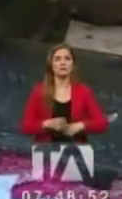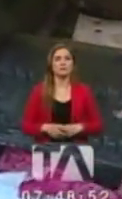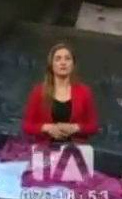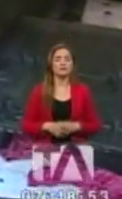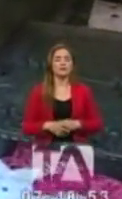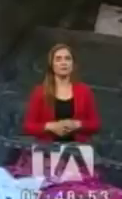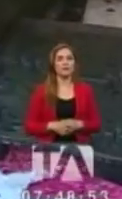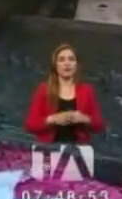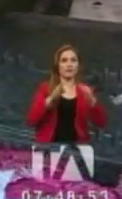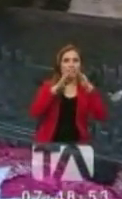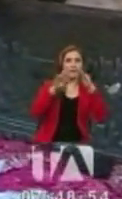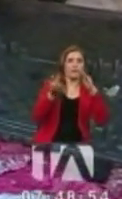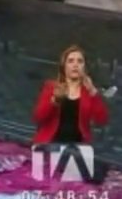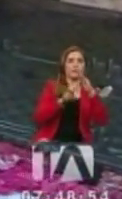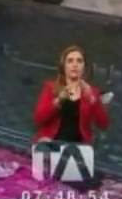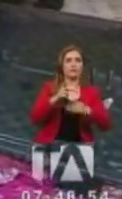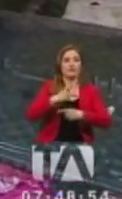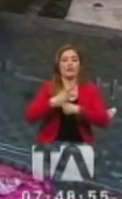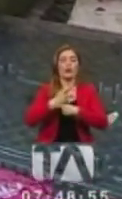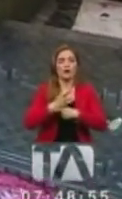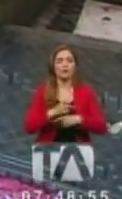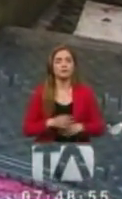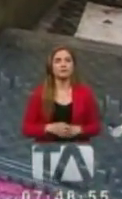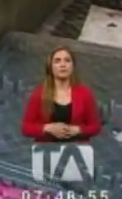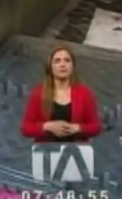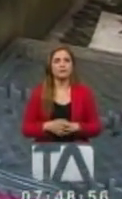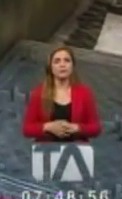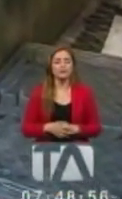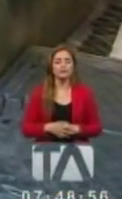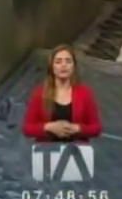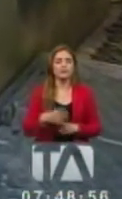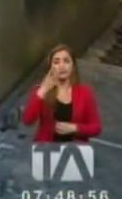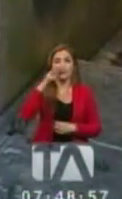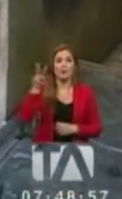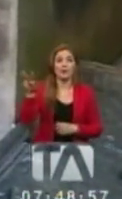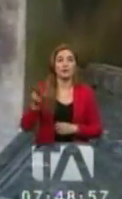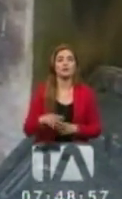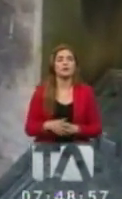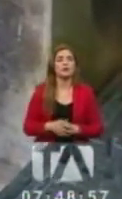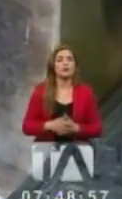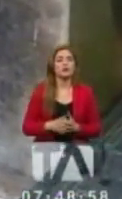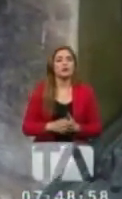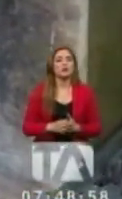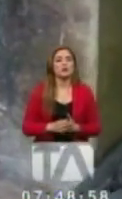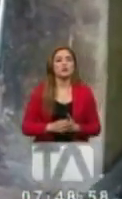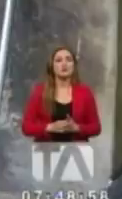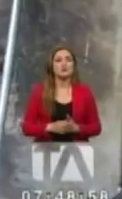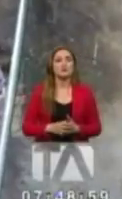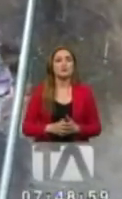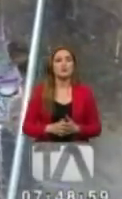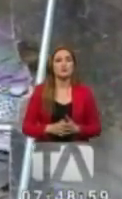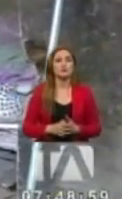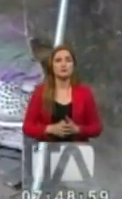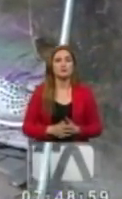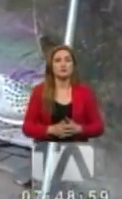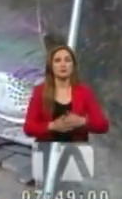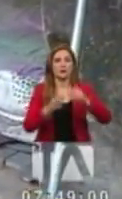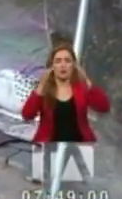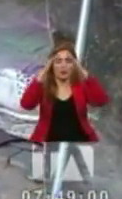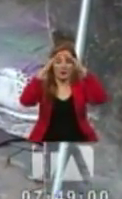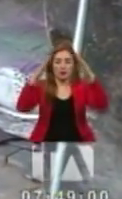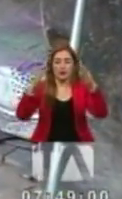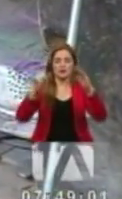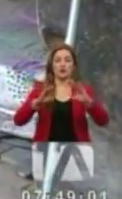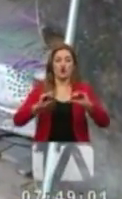de guarida para ellos para protegerse de la exactamente como vemos en las imágenes que prácticamente es una pequeña casa que tiene